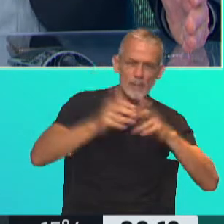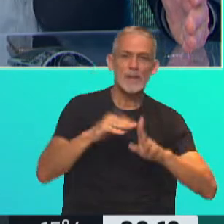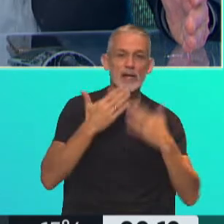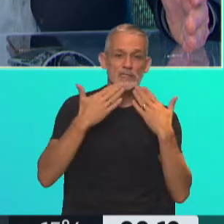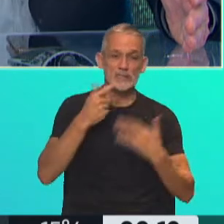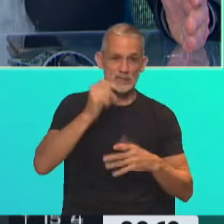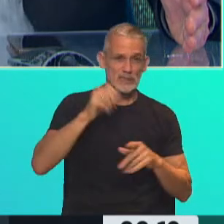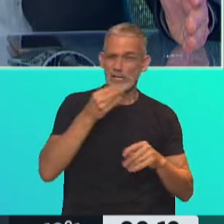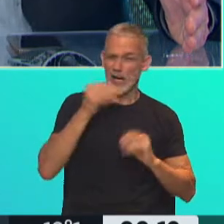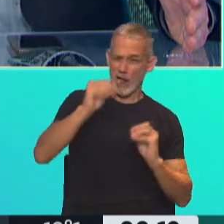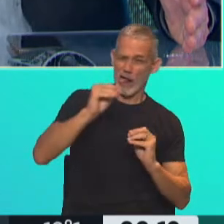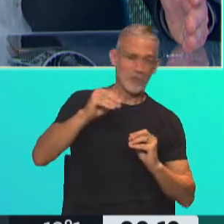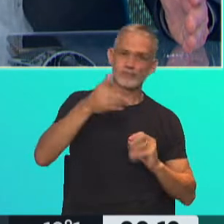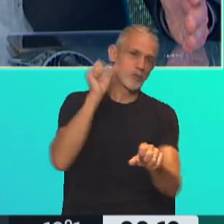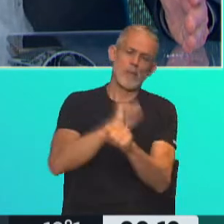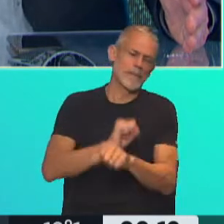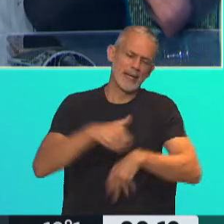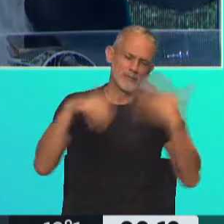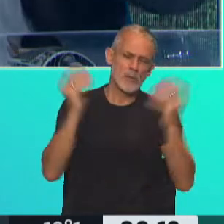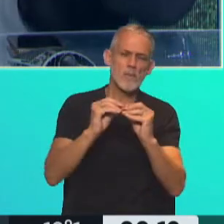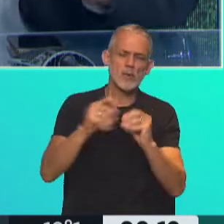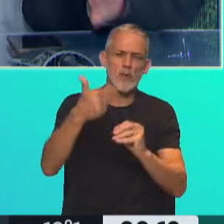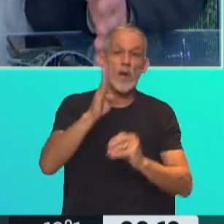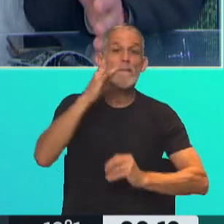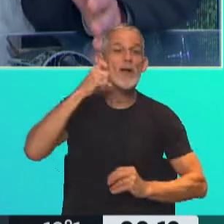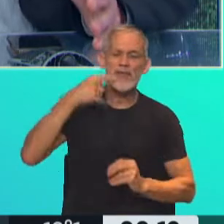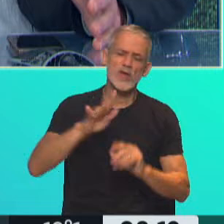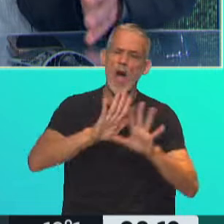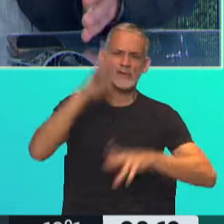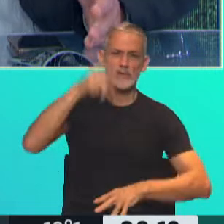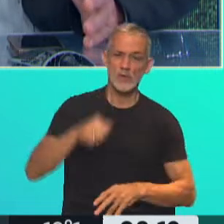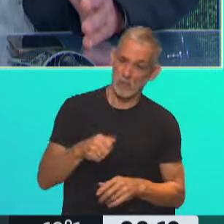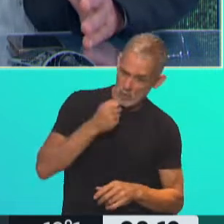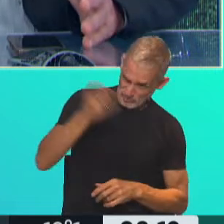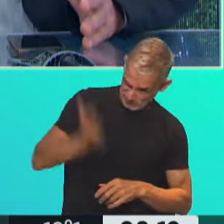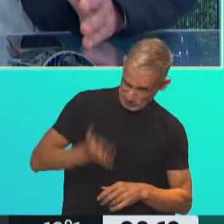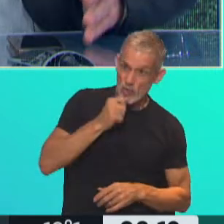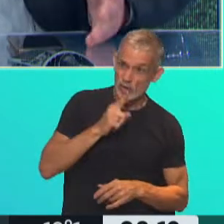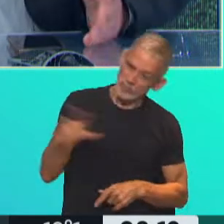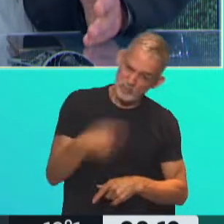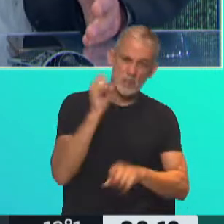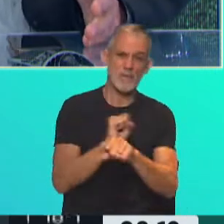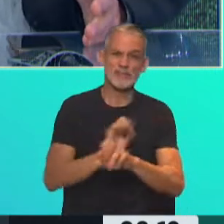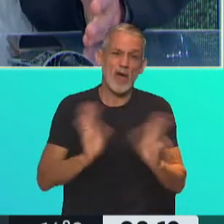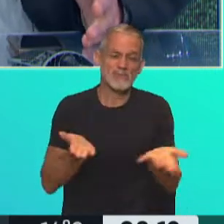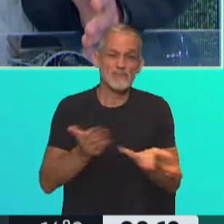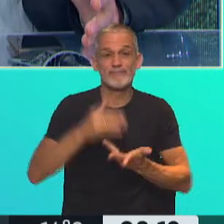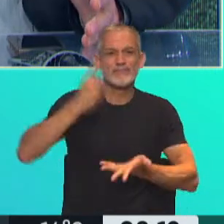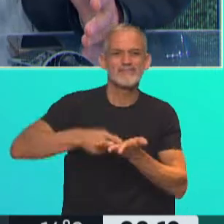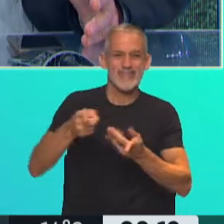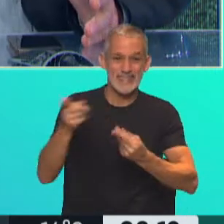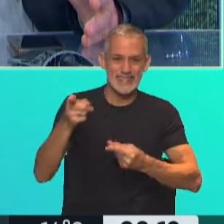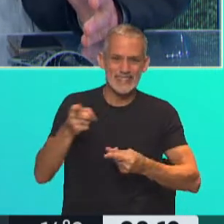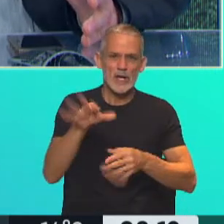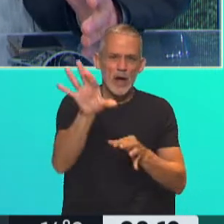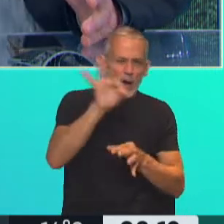si le caes antipático vas preso aunque no haya razón para eso. Por eso el Consejo de la Magistratura es un organismo de poder, porque decide quién es el juez